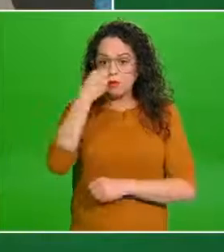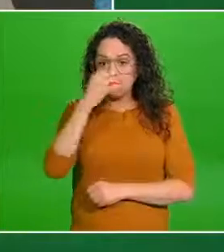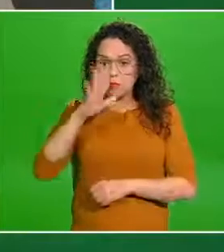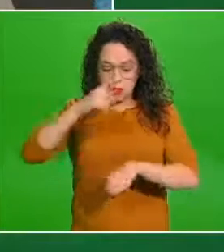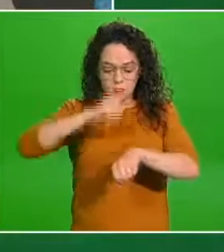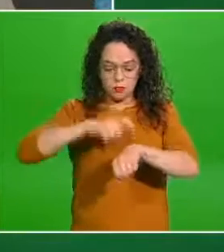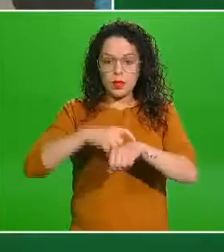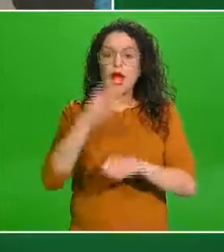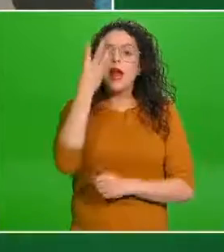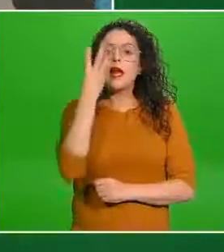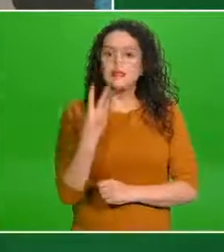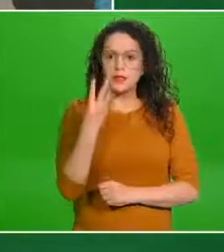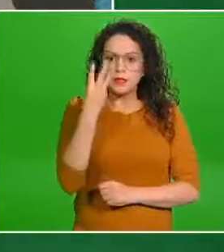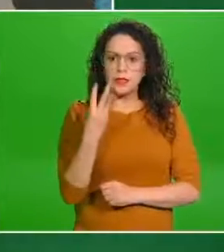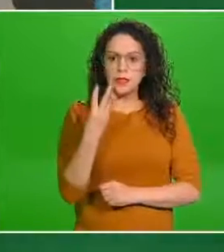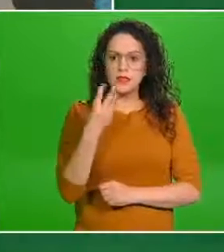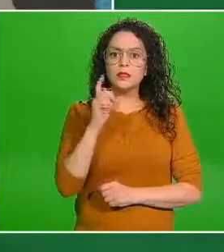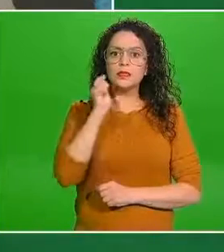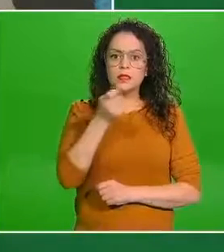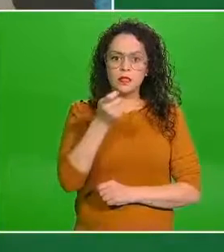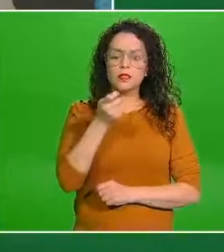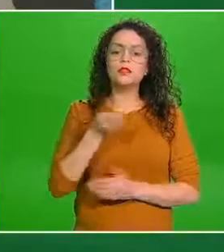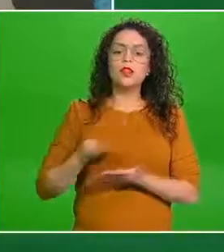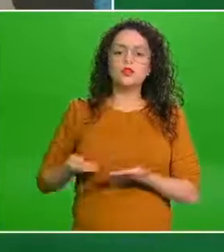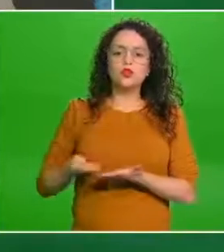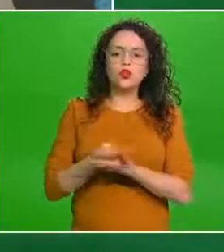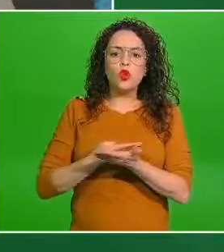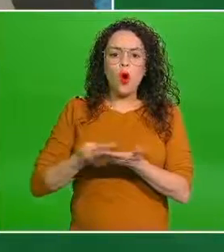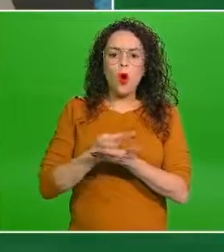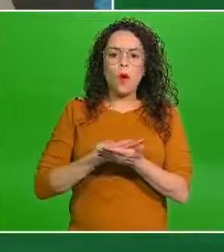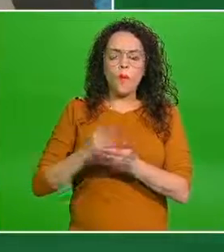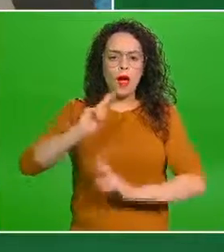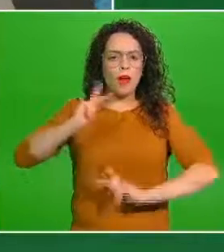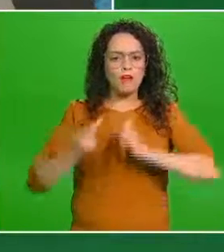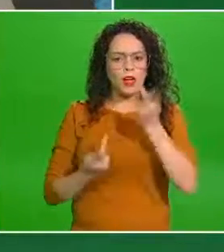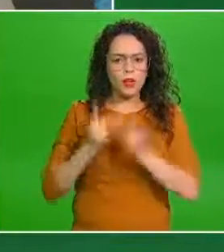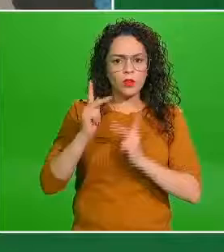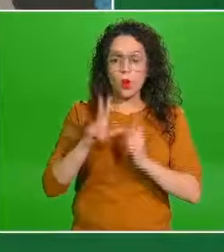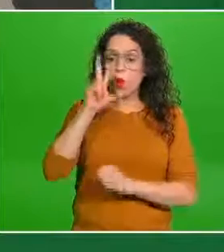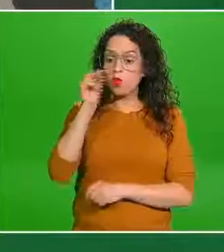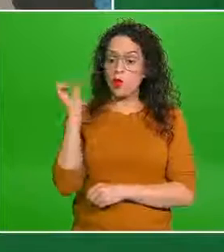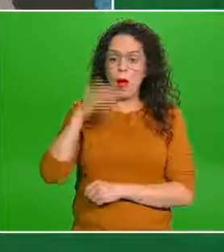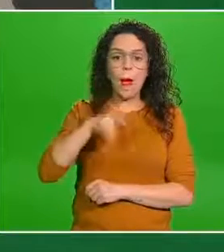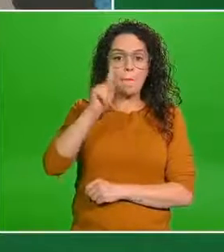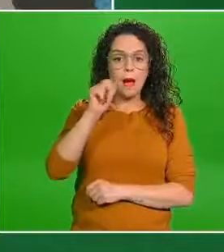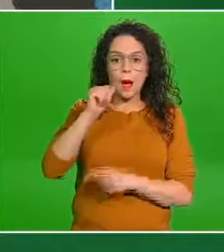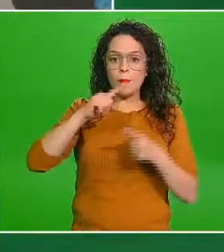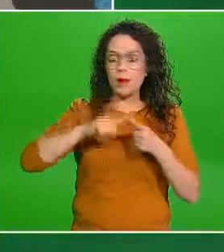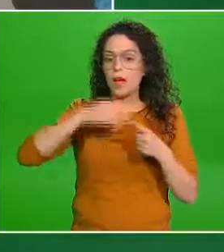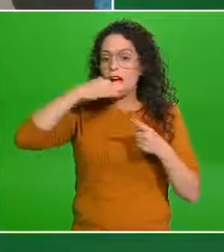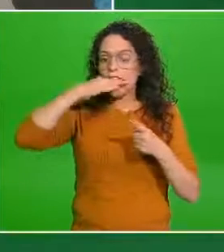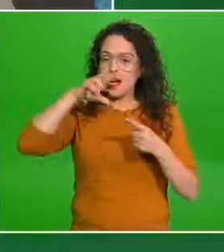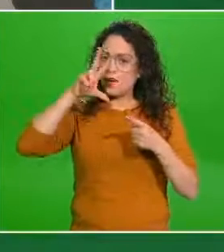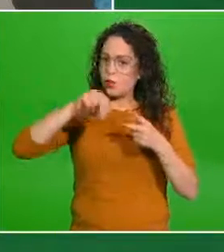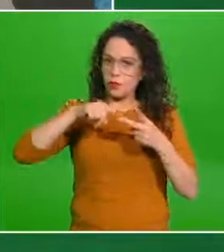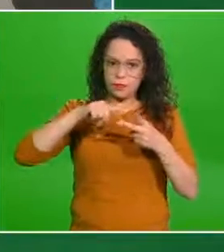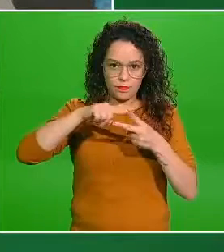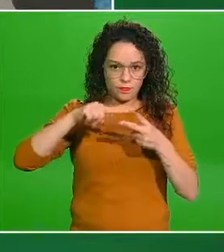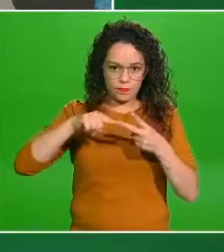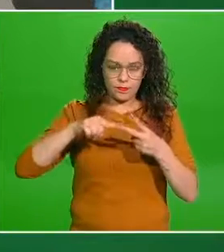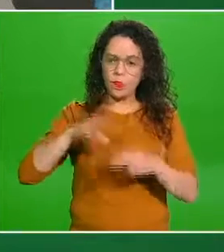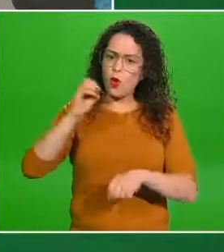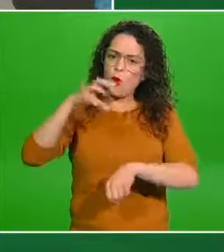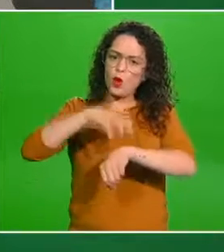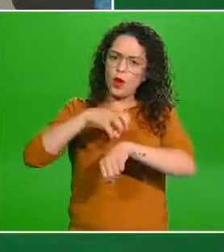tarde, una taza de sopa de verduras sin incluir granos de elote ni papa, en caldo de